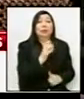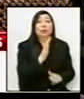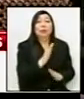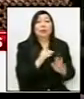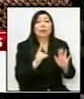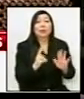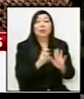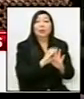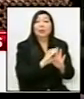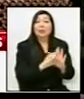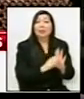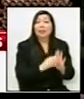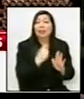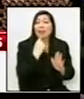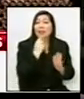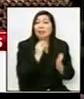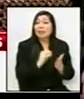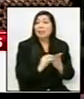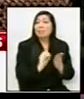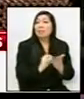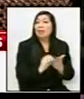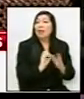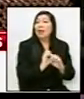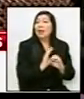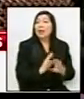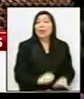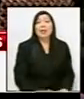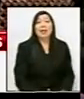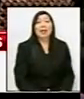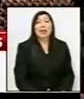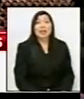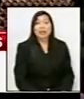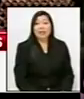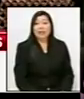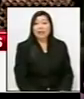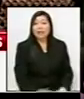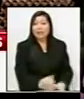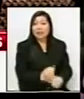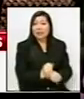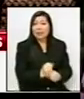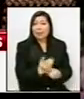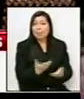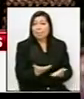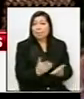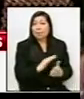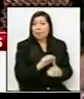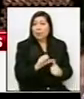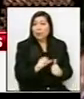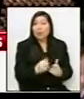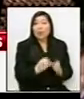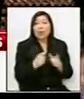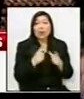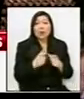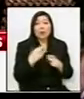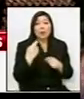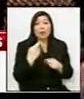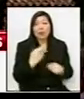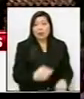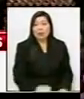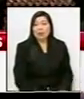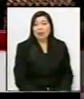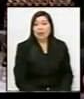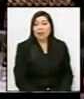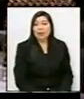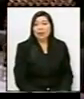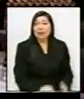de la Constitución lo establece claramente. Y es una decisión que se toma, digamos, en torno a la figura del control político. Y